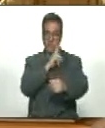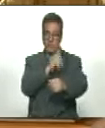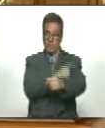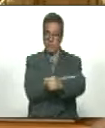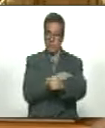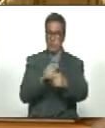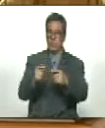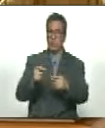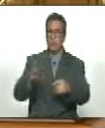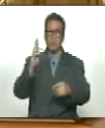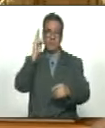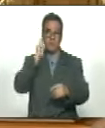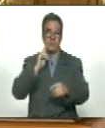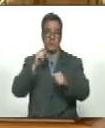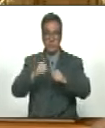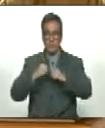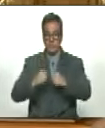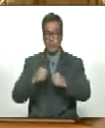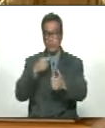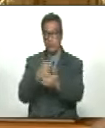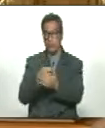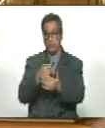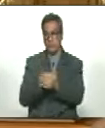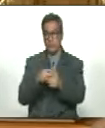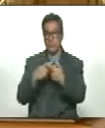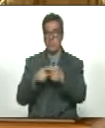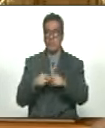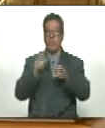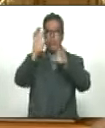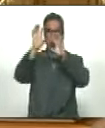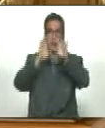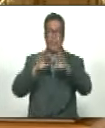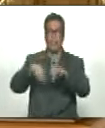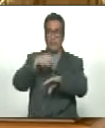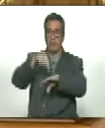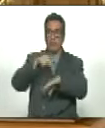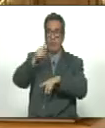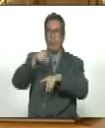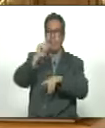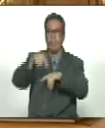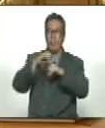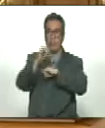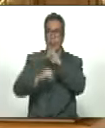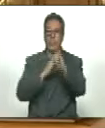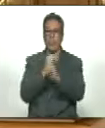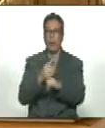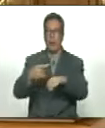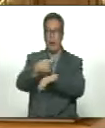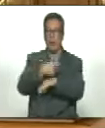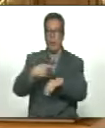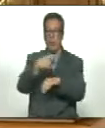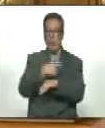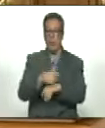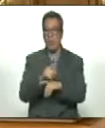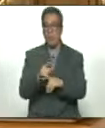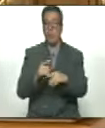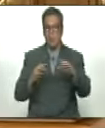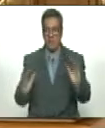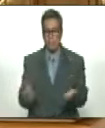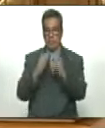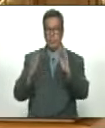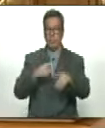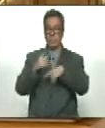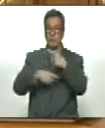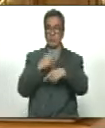el bolívar, atraer inversiones extranjeras, nacionales e internacionales y buscar el impulso de